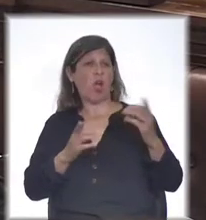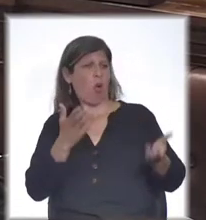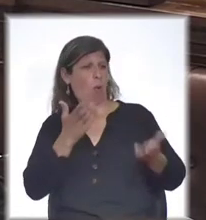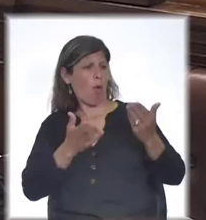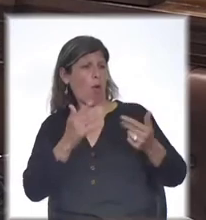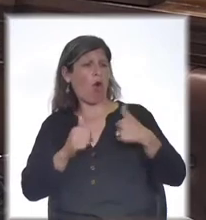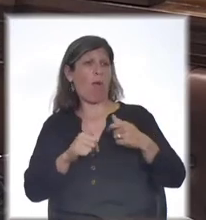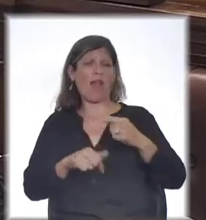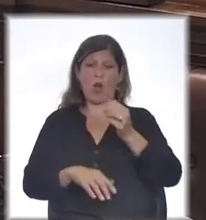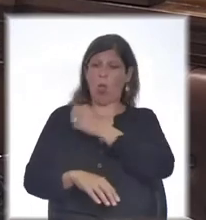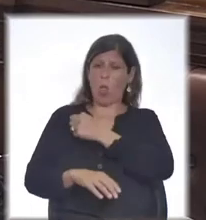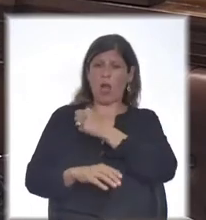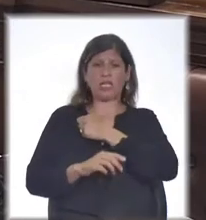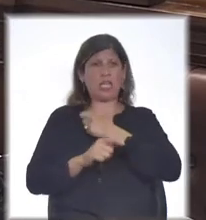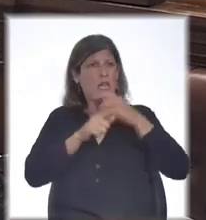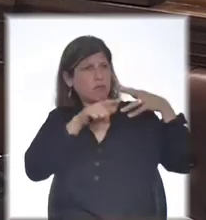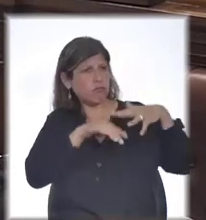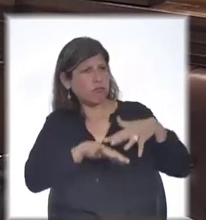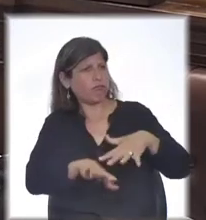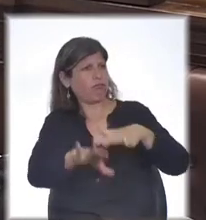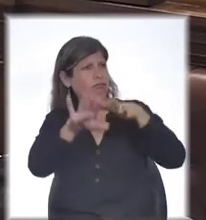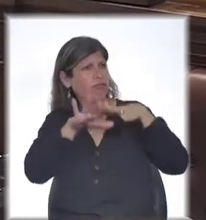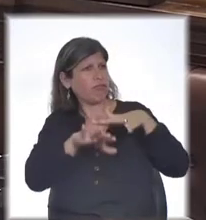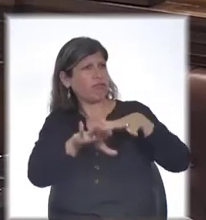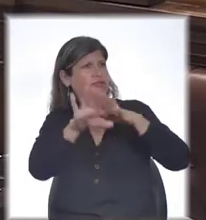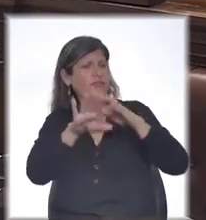pero infravalorada por nosotros mismos.